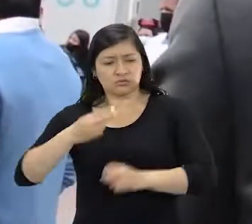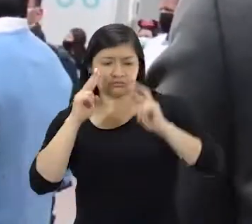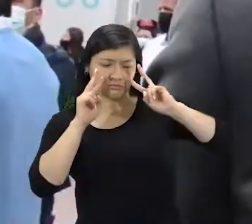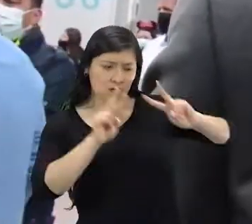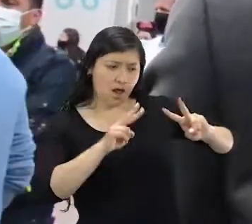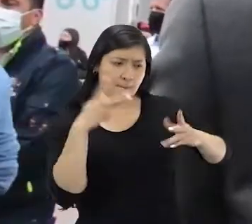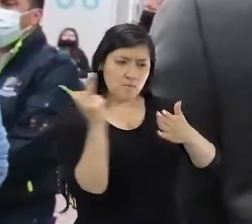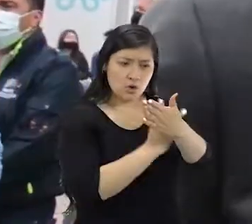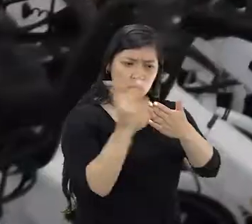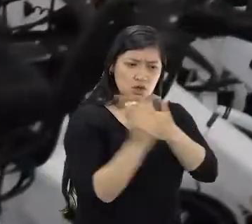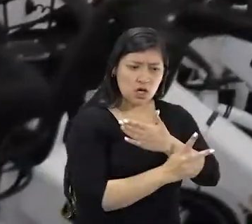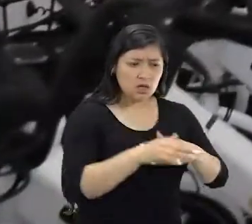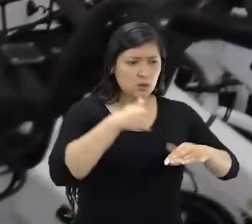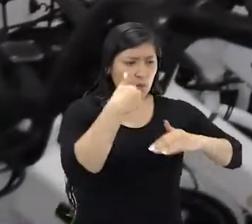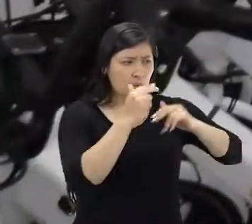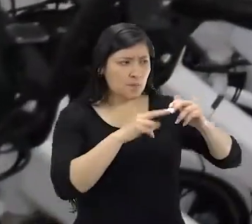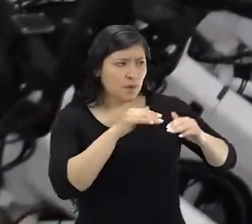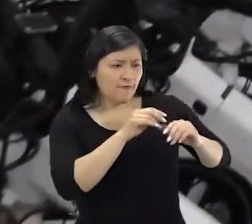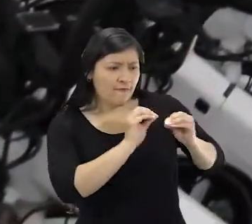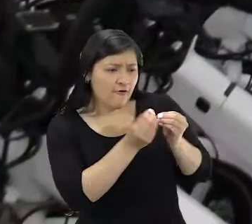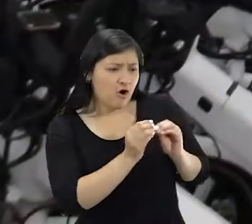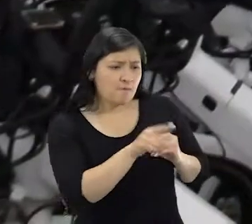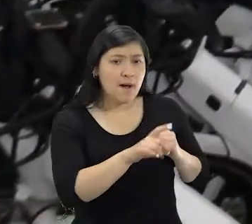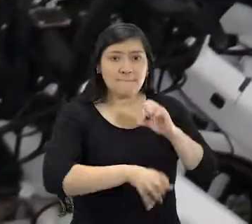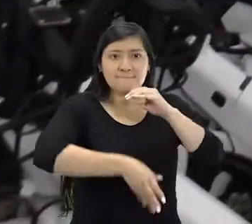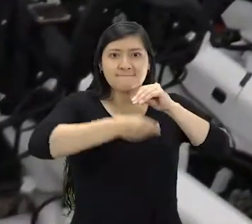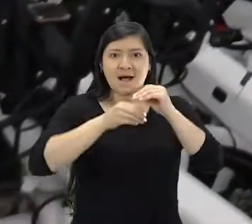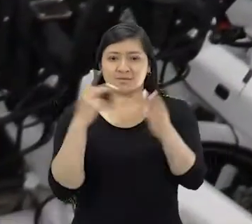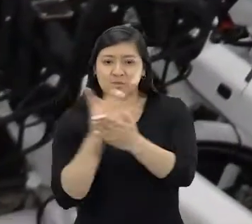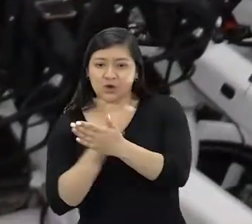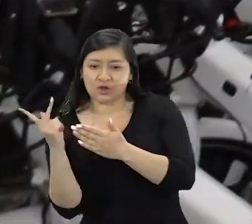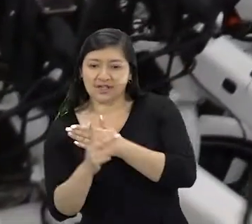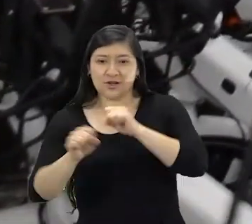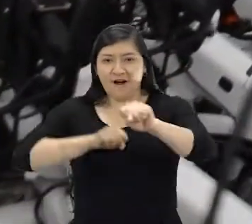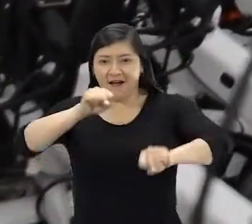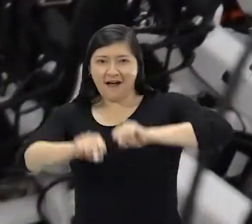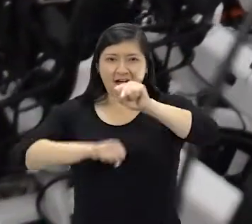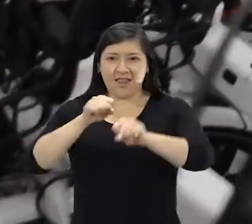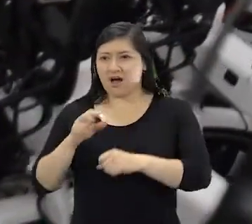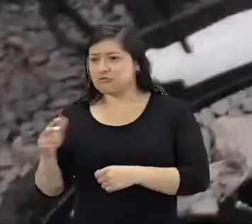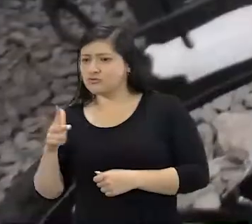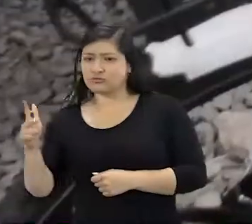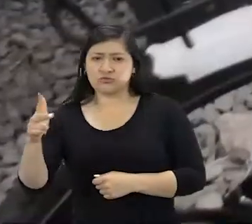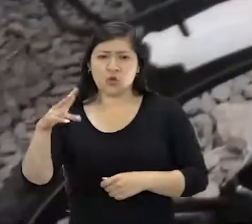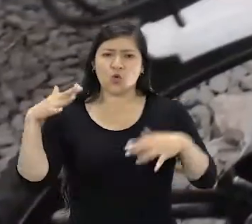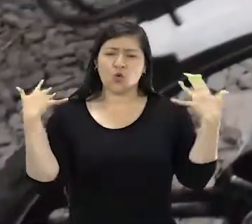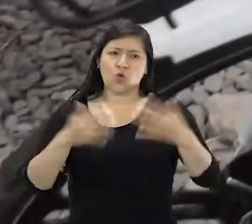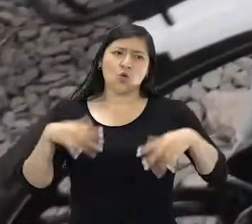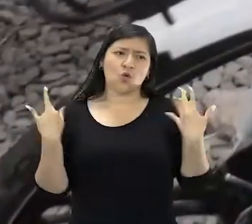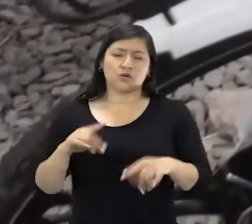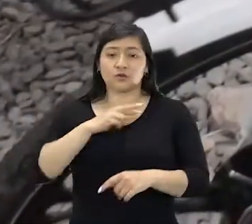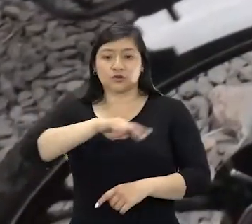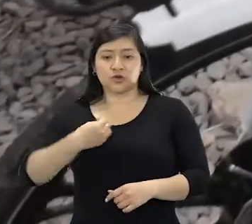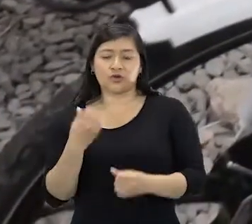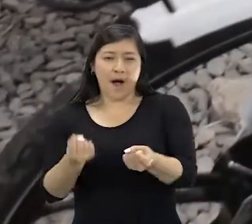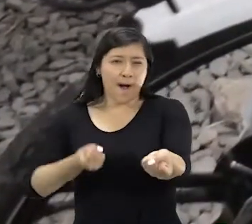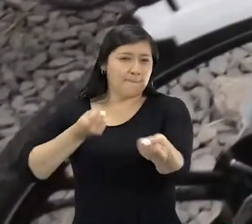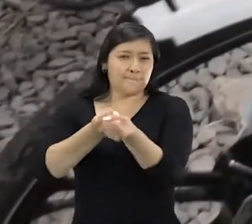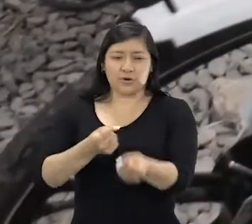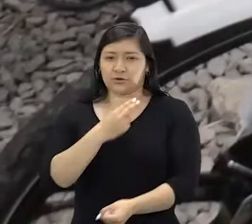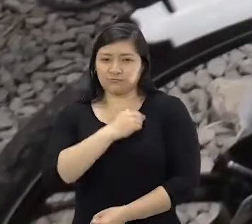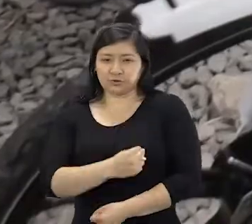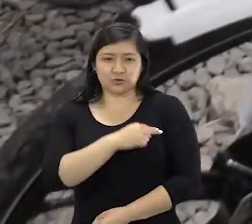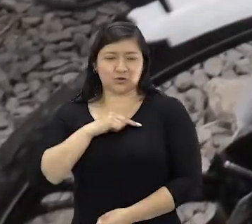sector del agua, por ejemplo, con las bicicletas. Sí, me alegro mucho de entender esto y de ver que todo el apoyo de Suizo